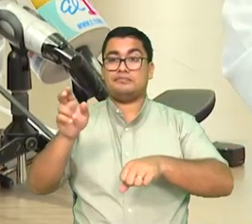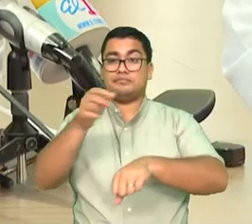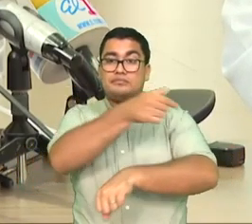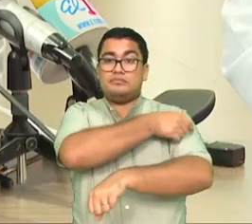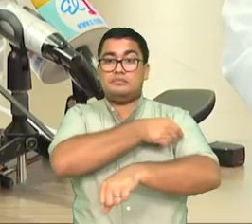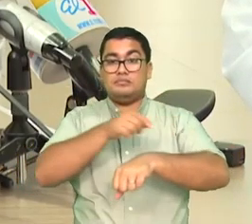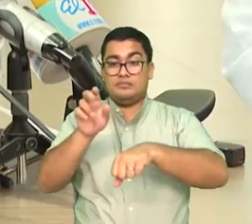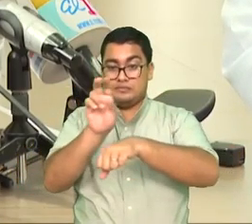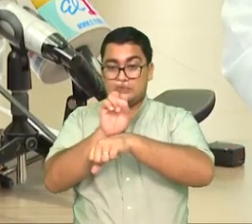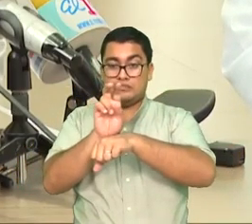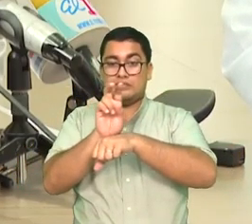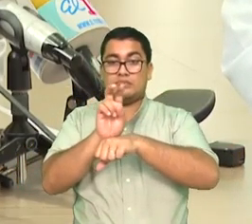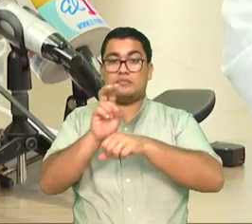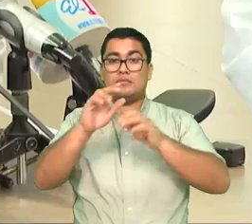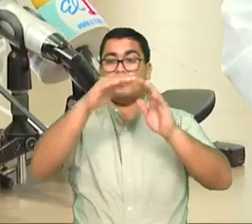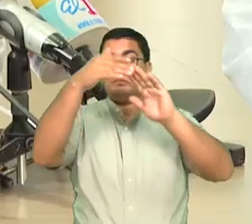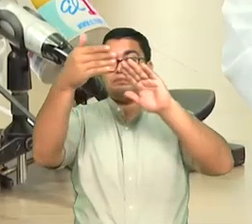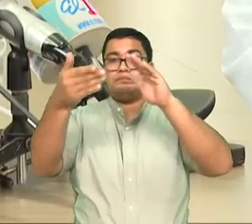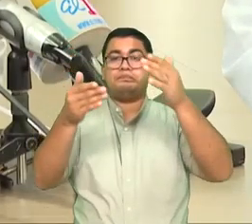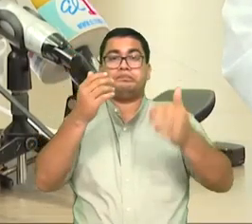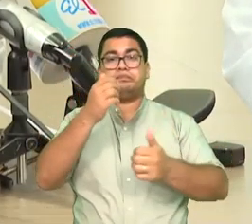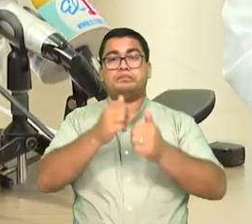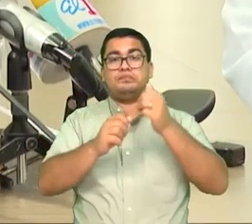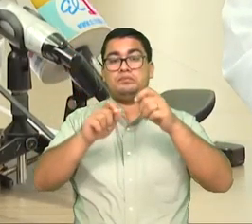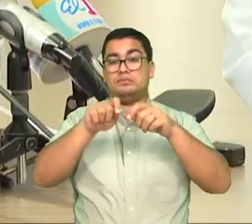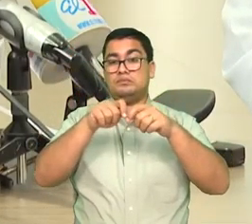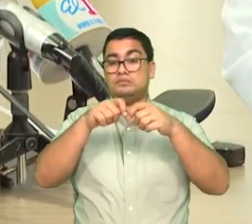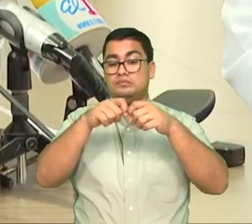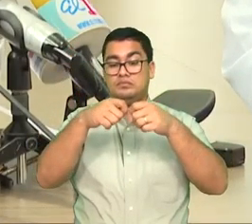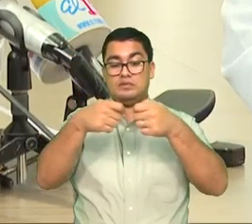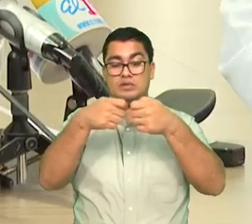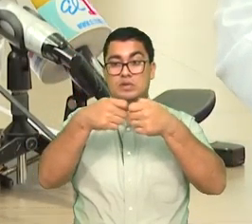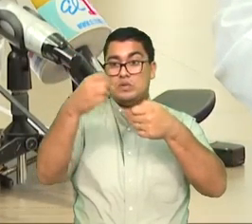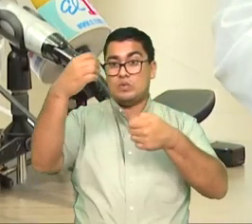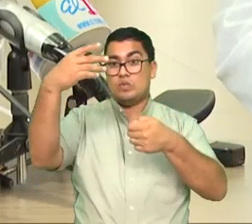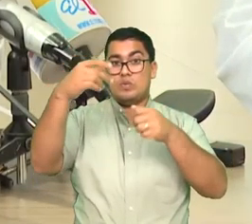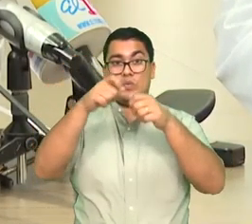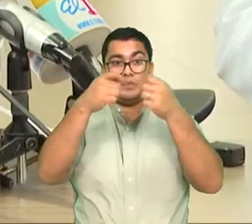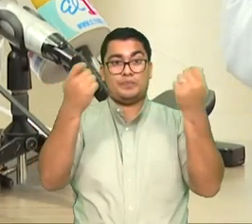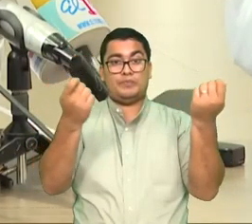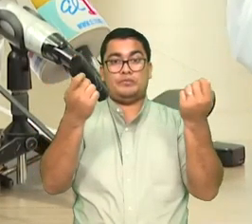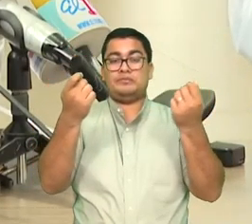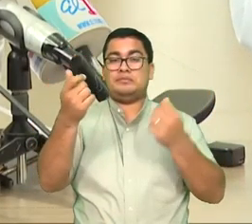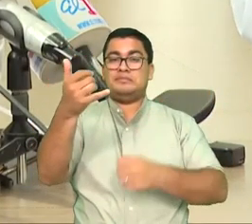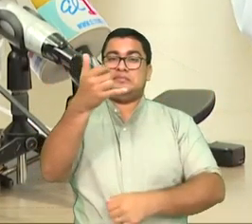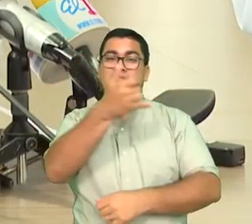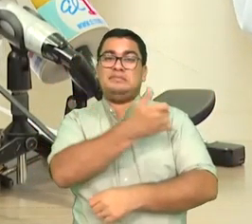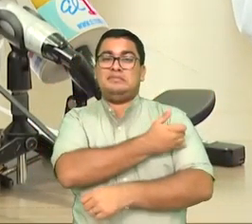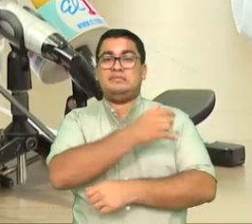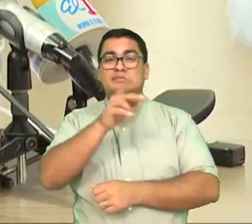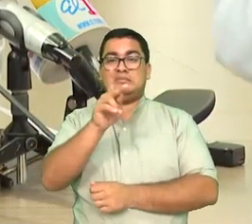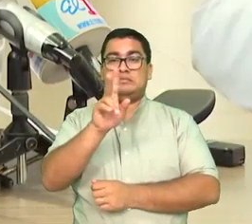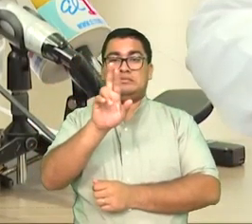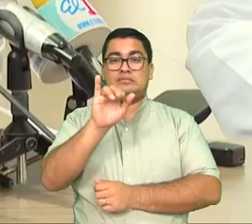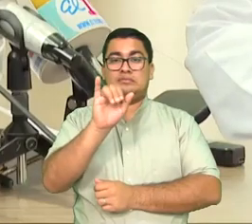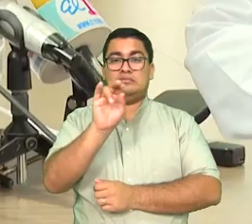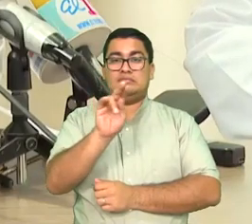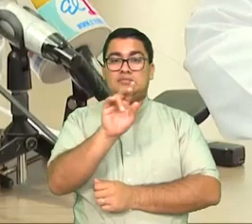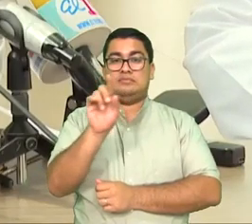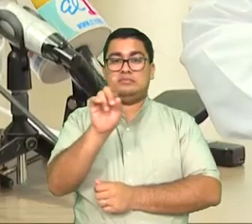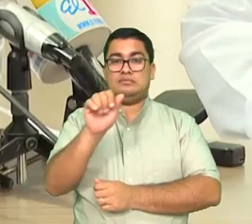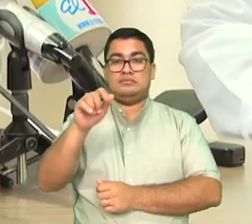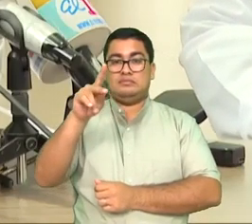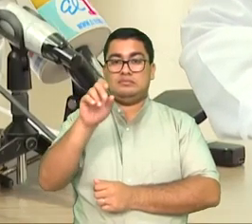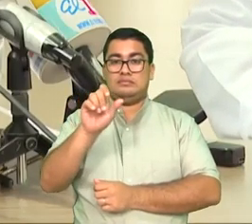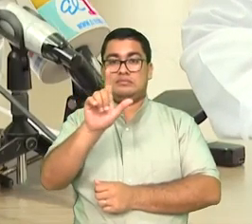en el techo y en el sistema eléctrico en general. En el hospital primario del municipio de Prinzapolca se